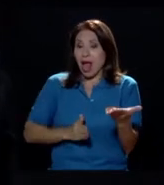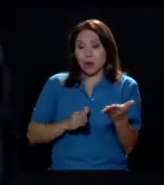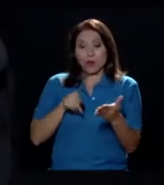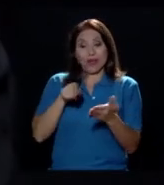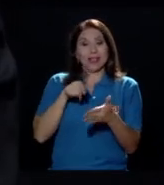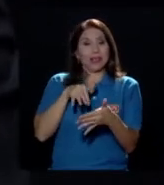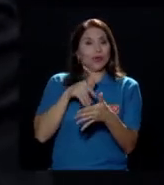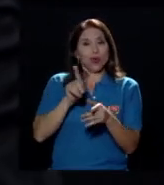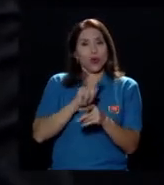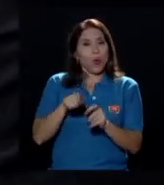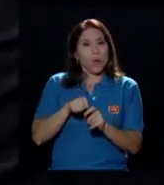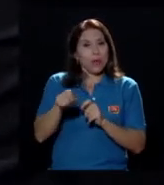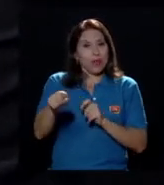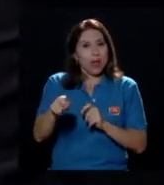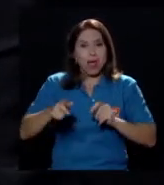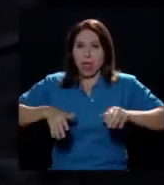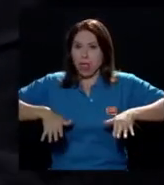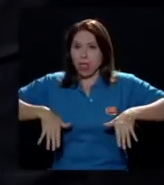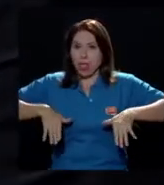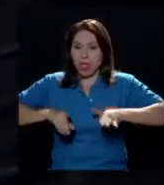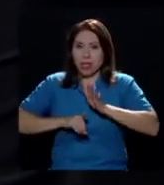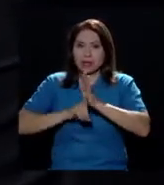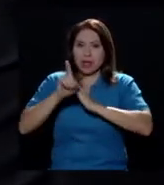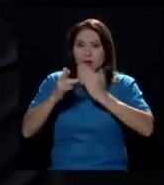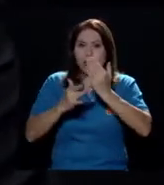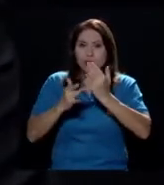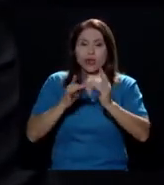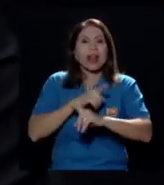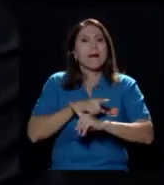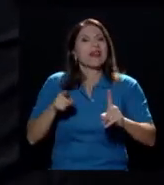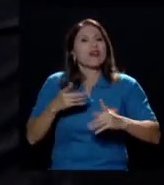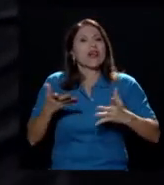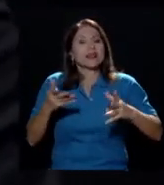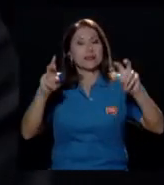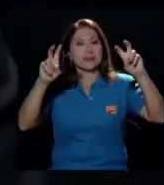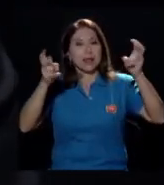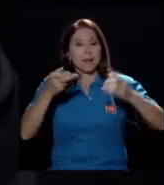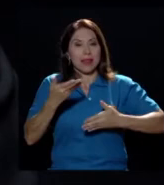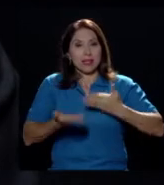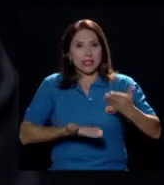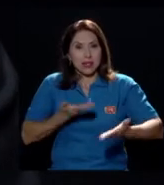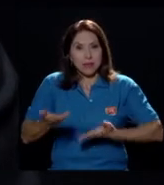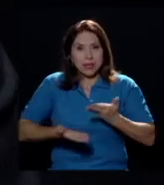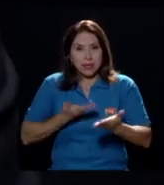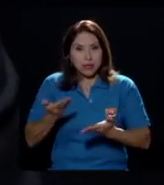está suficientemente desarrollada. El tema de los servicios, que el país ha tenido un